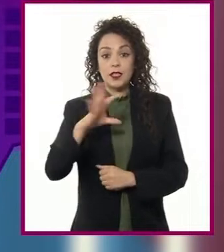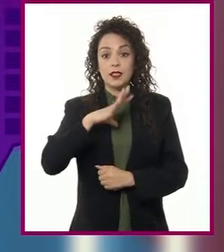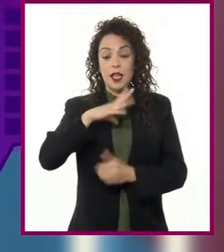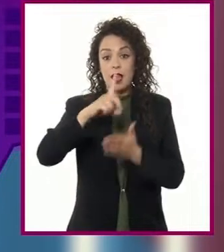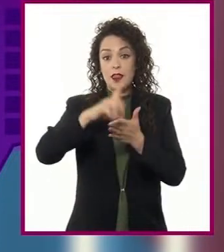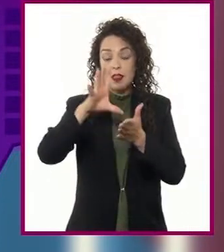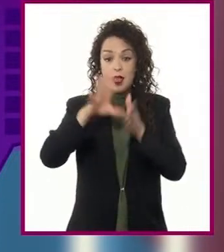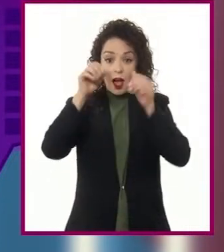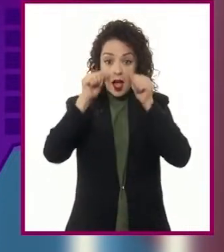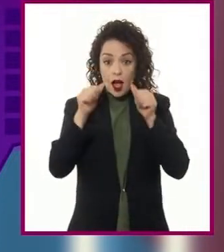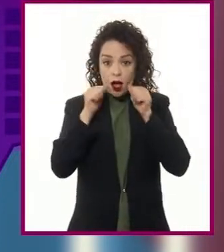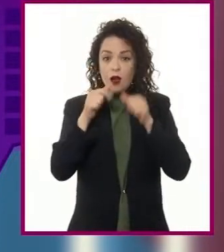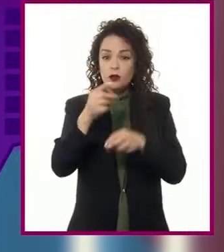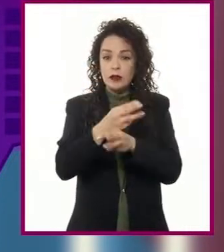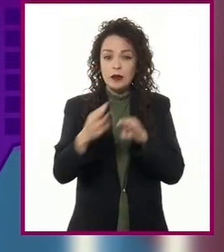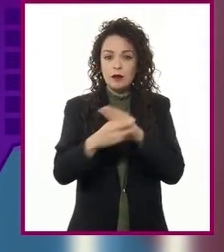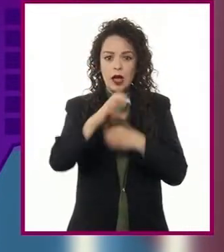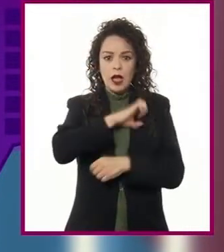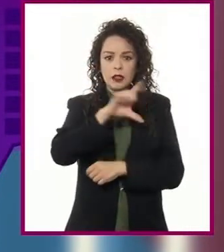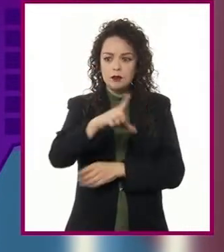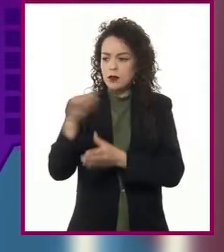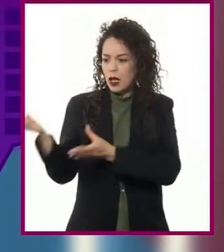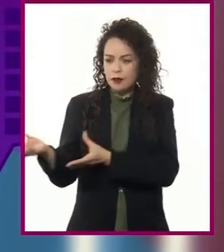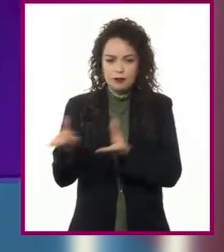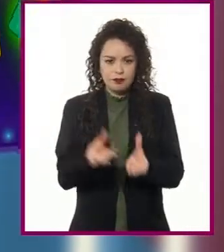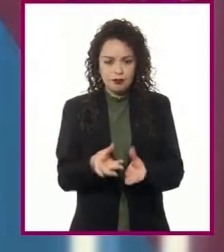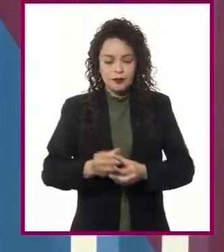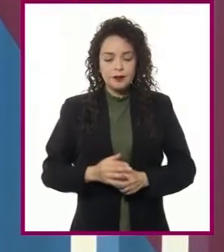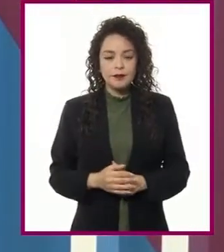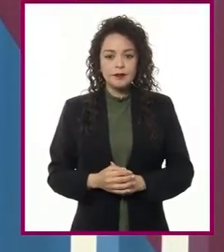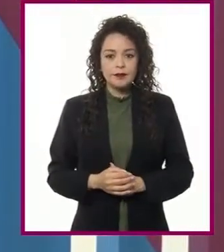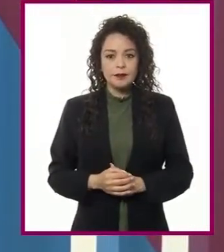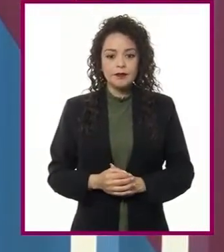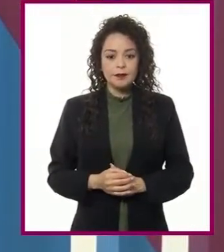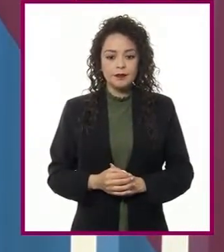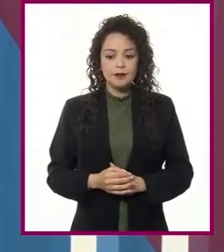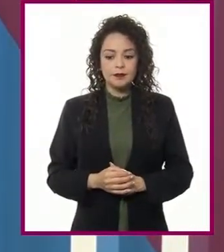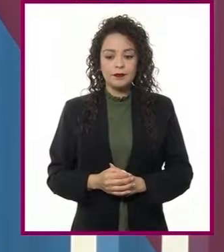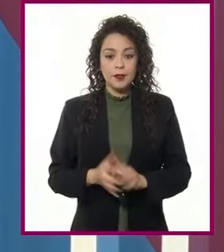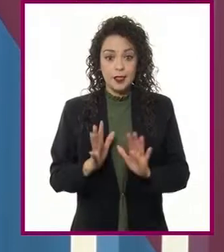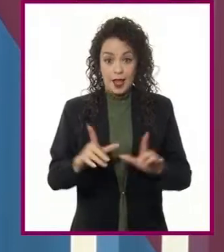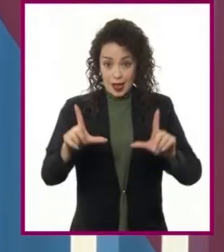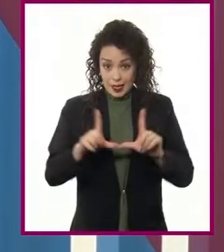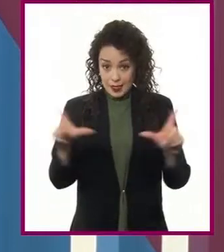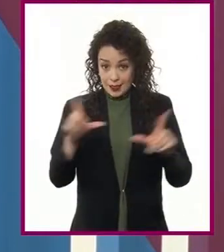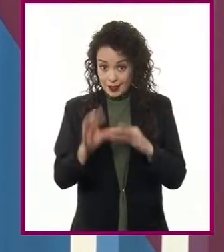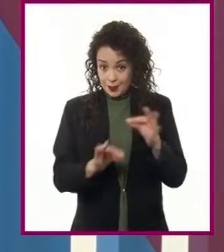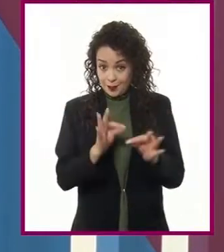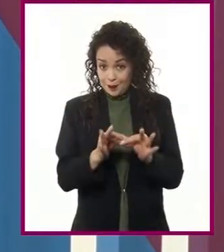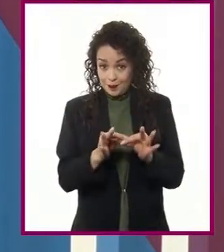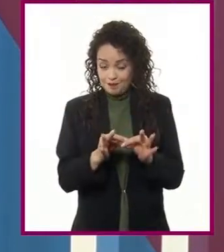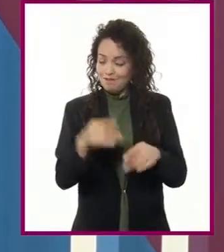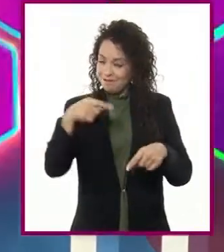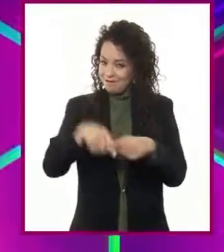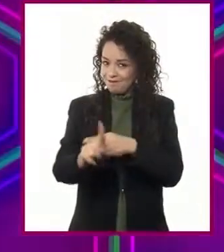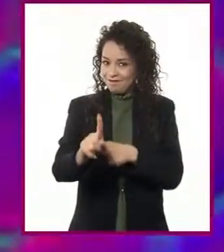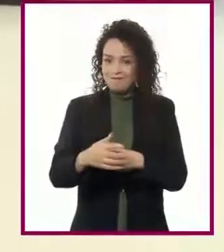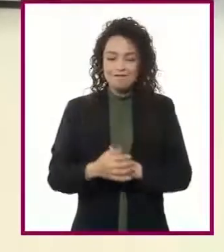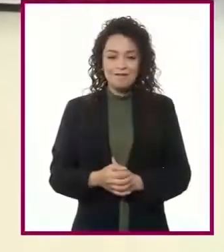visual, preparen sus hojas Leyer, punzón y regleta. ¿Listas y listos?